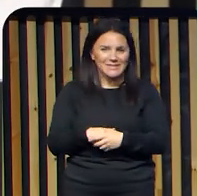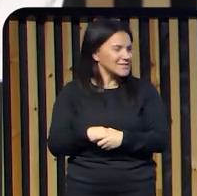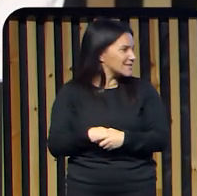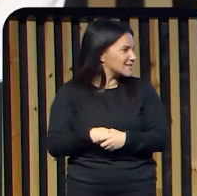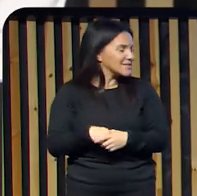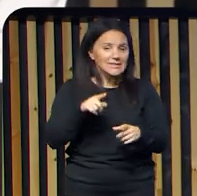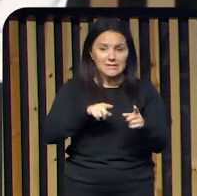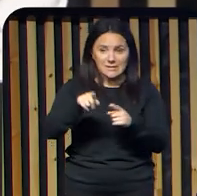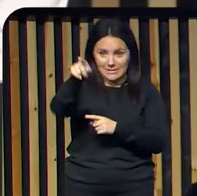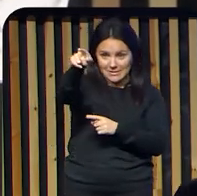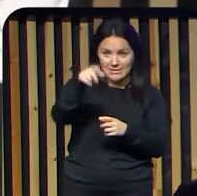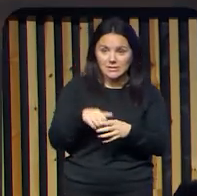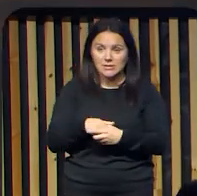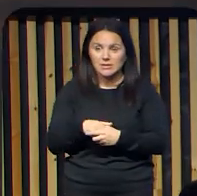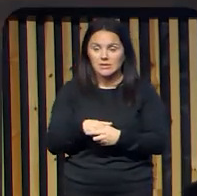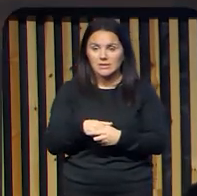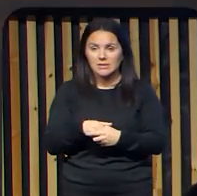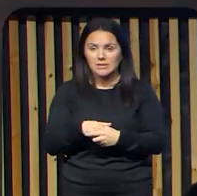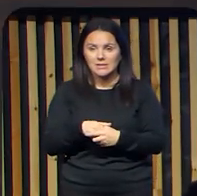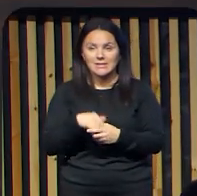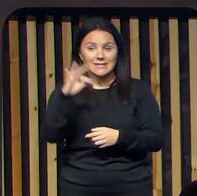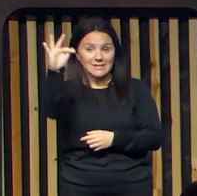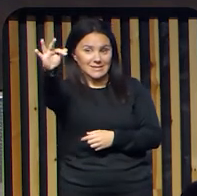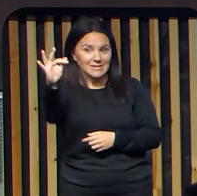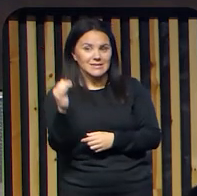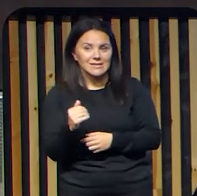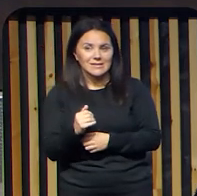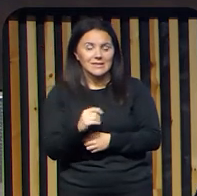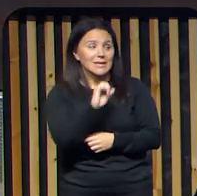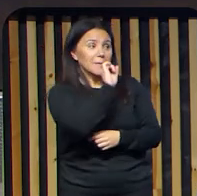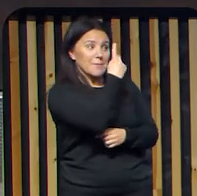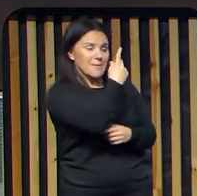a ver si Hola